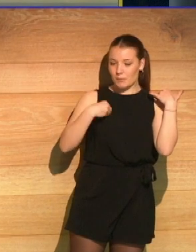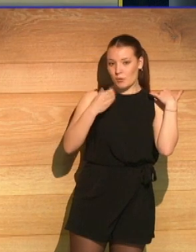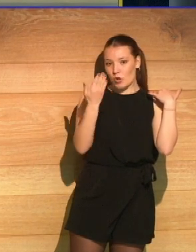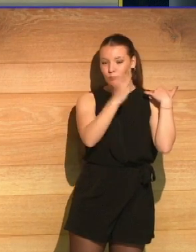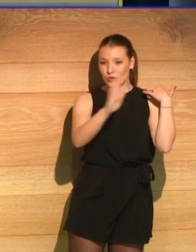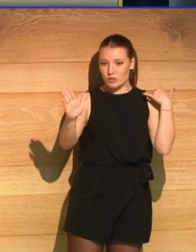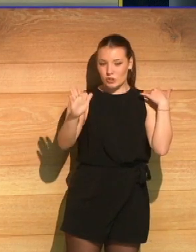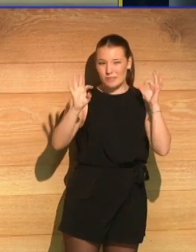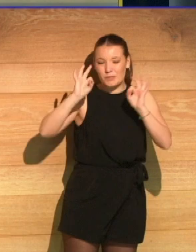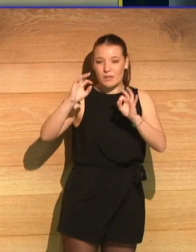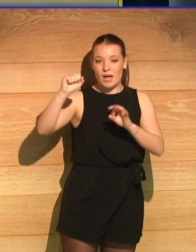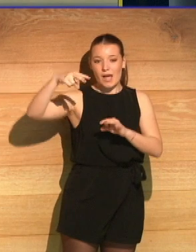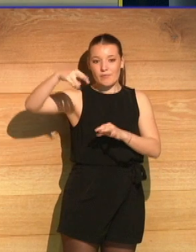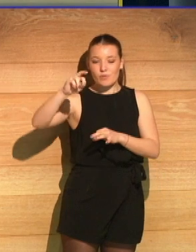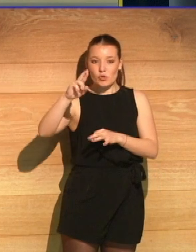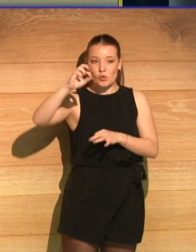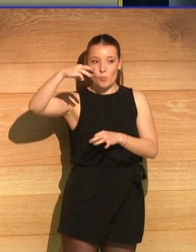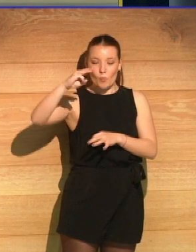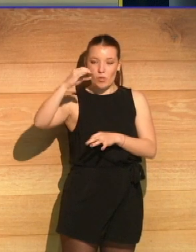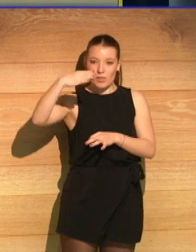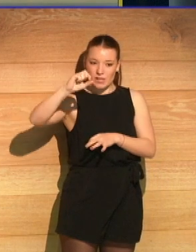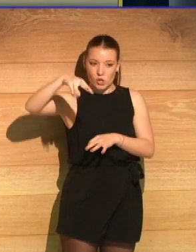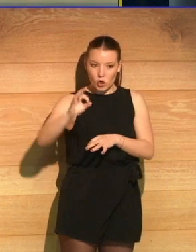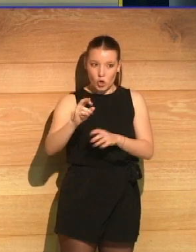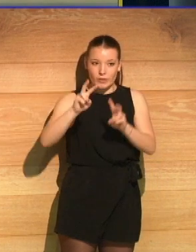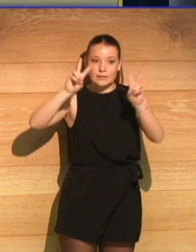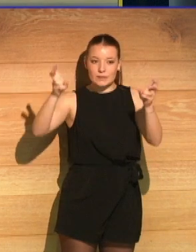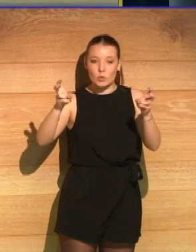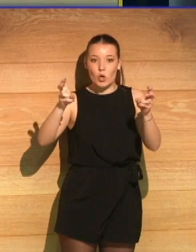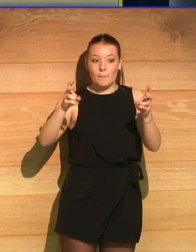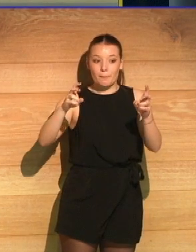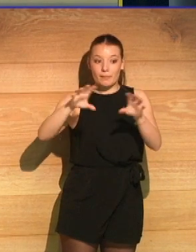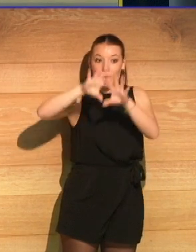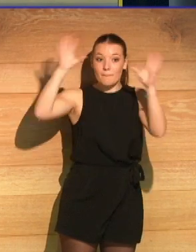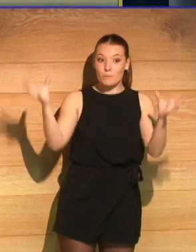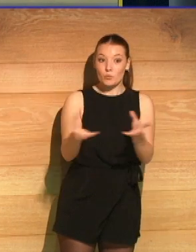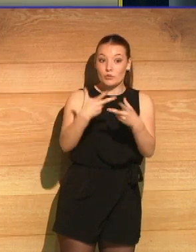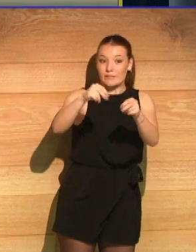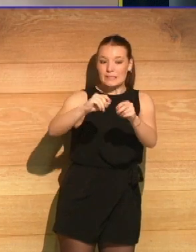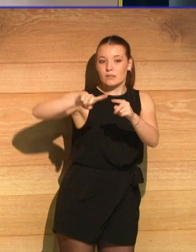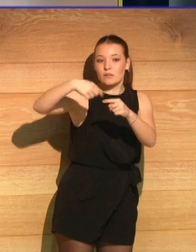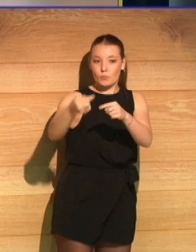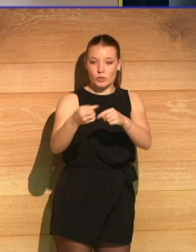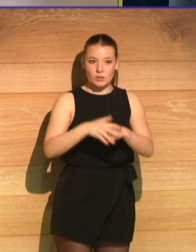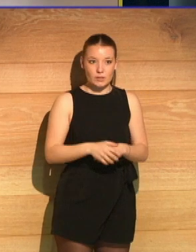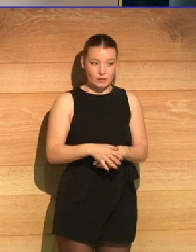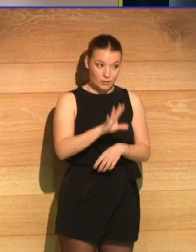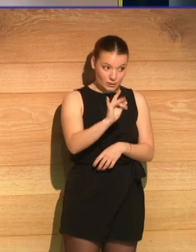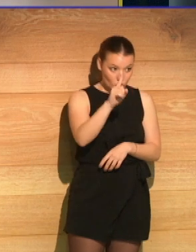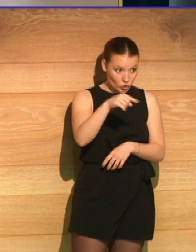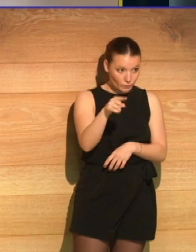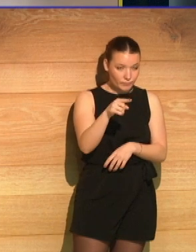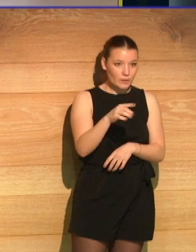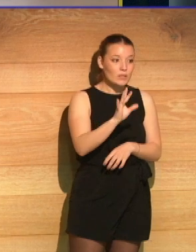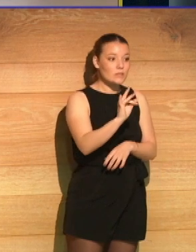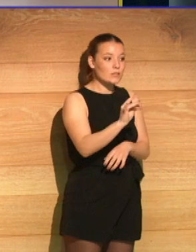el antropoceno que se titulaba Después del fin del mundo, ¿no es así? Sí, fue una exposición que se hizo en el Centro